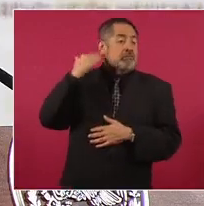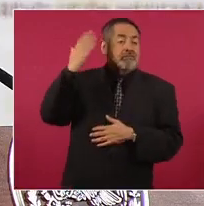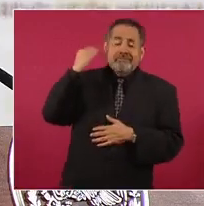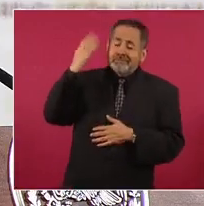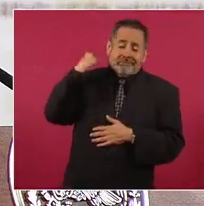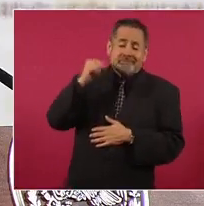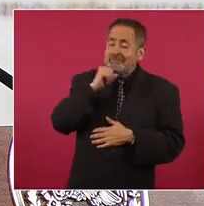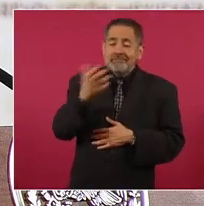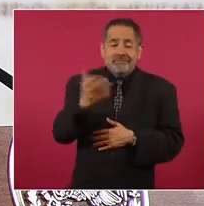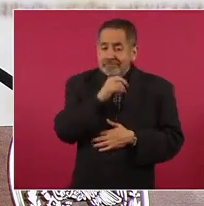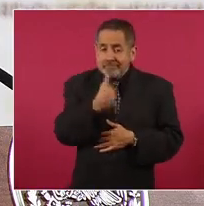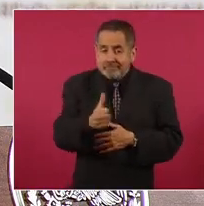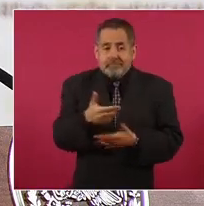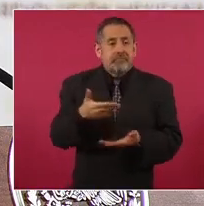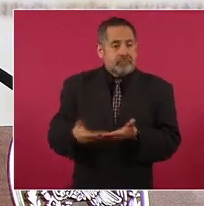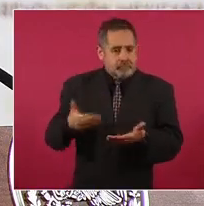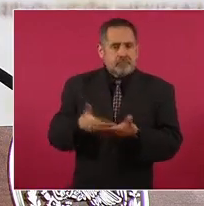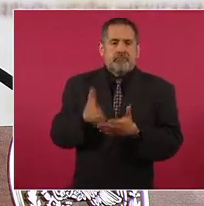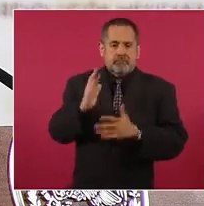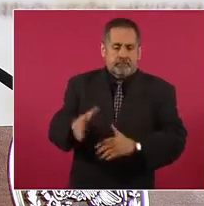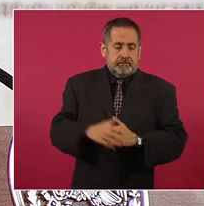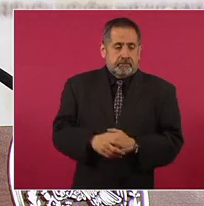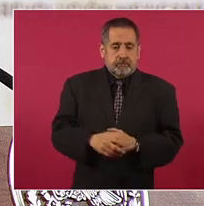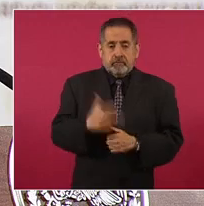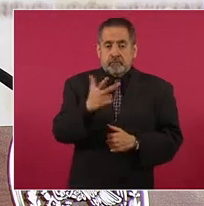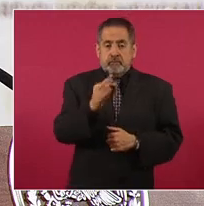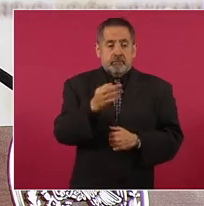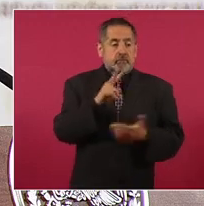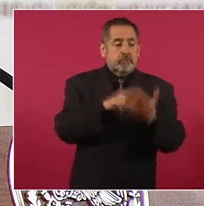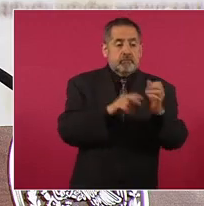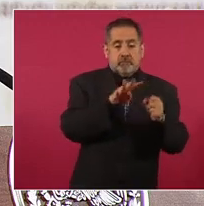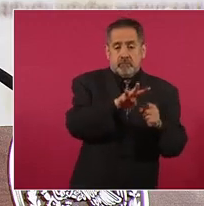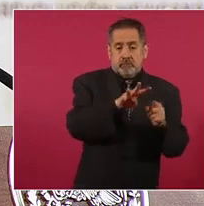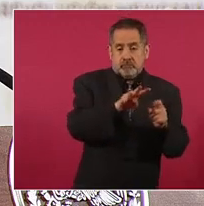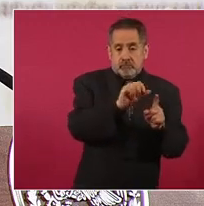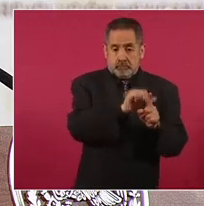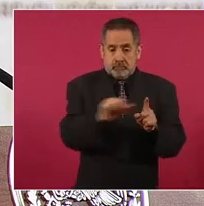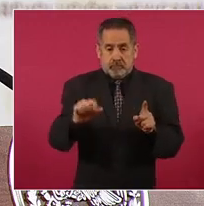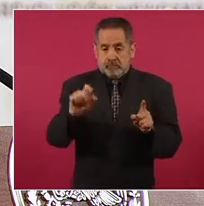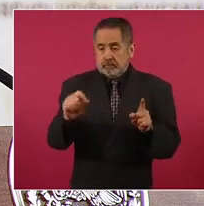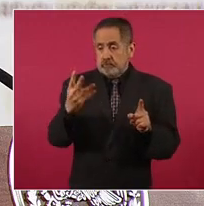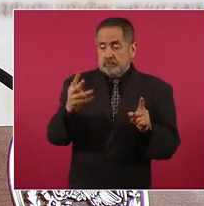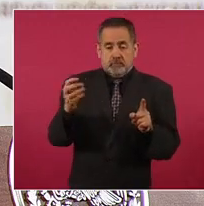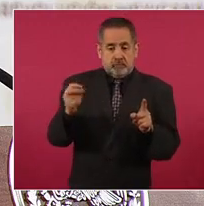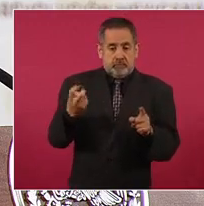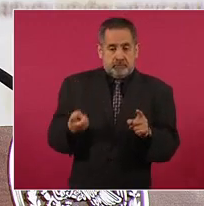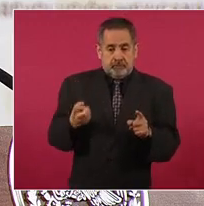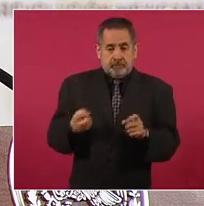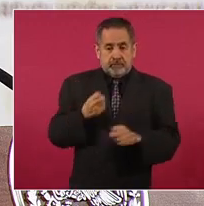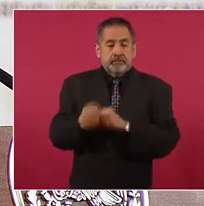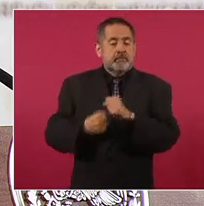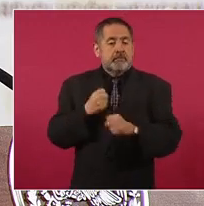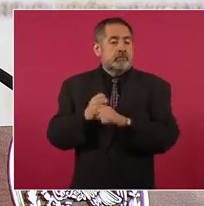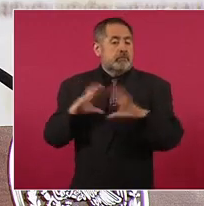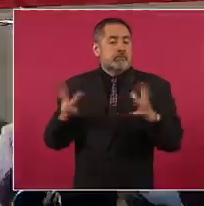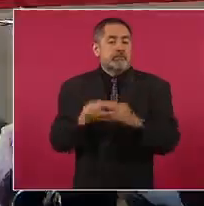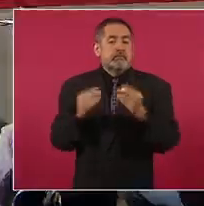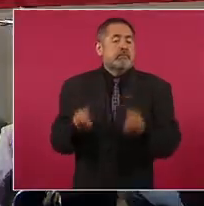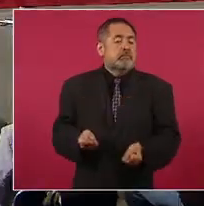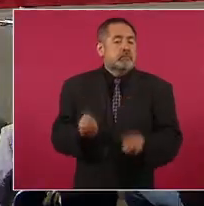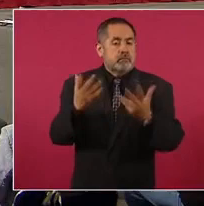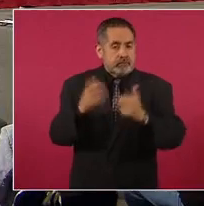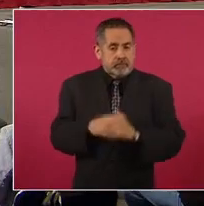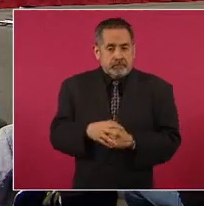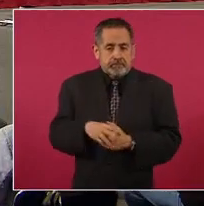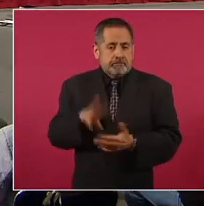hacía. Del 8 de febrero de 2019 al 24 de octubre del presente año, se han realizado ya